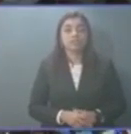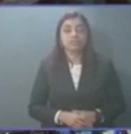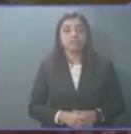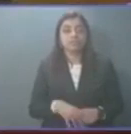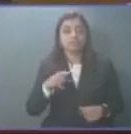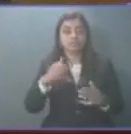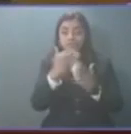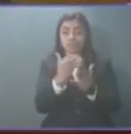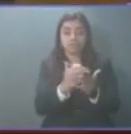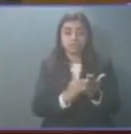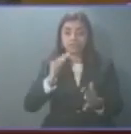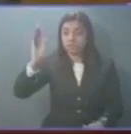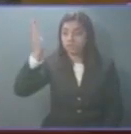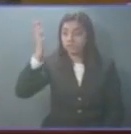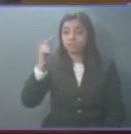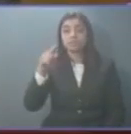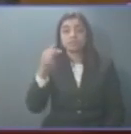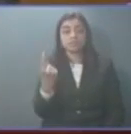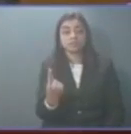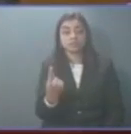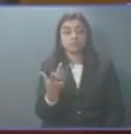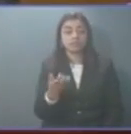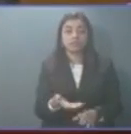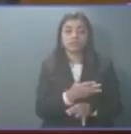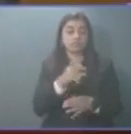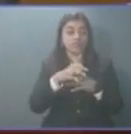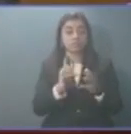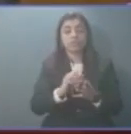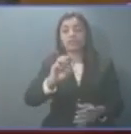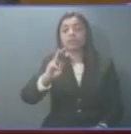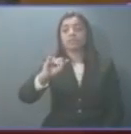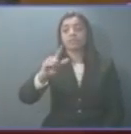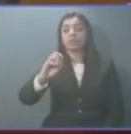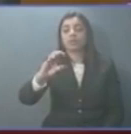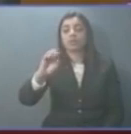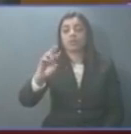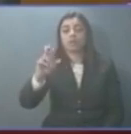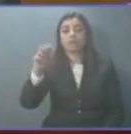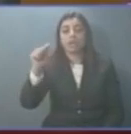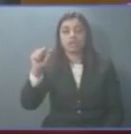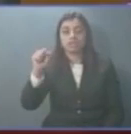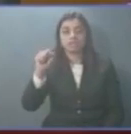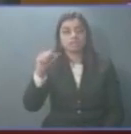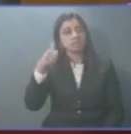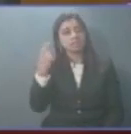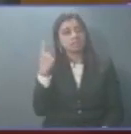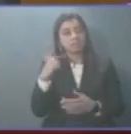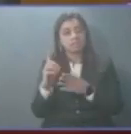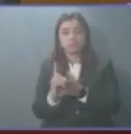Según la lista, tenía antes del diputado Emilio Coreas al diputado